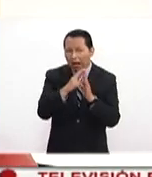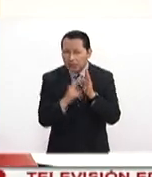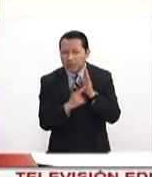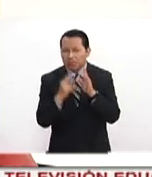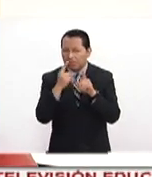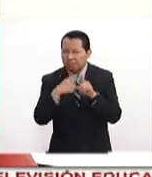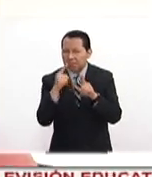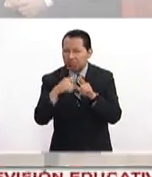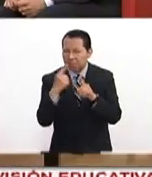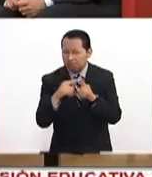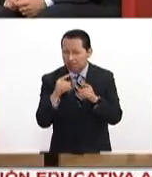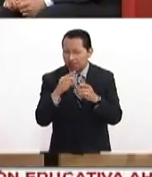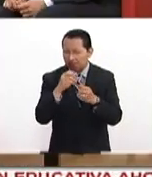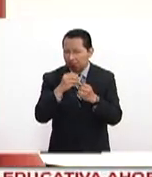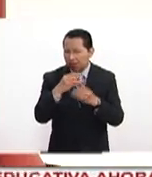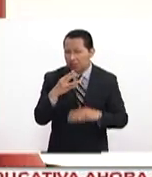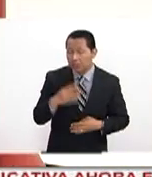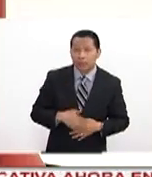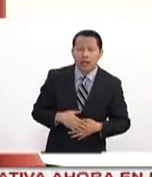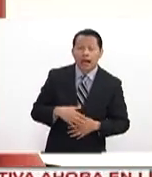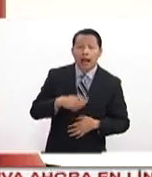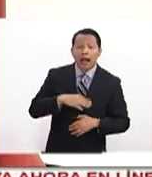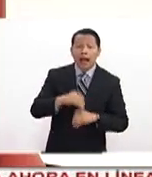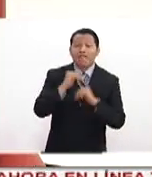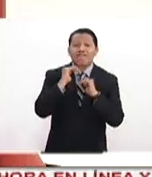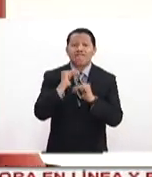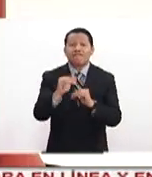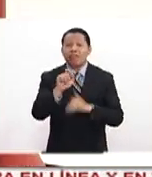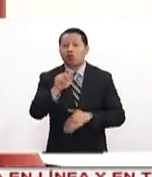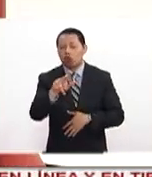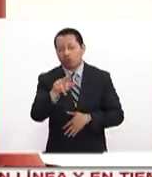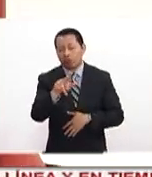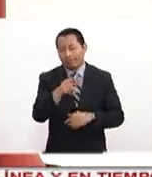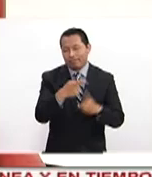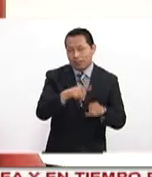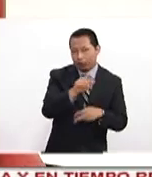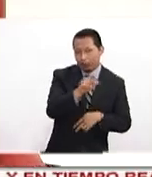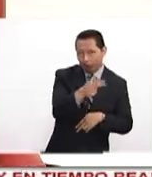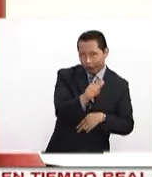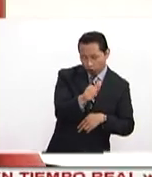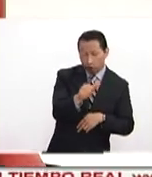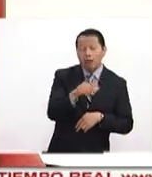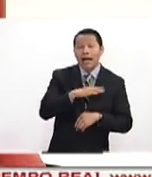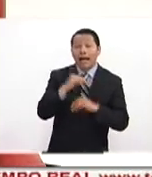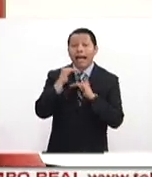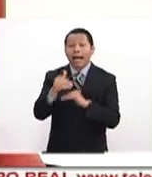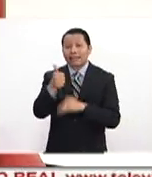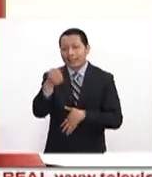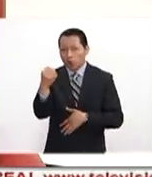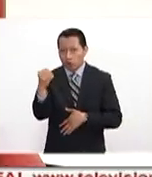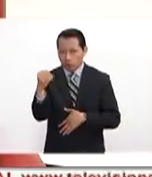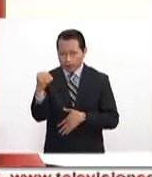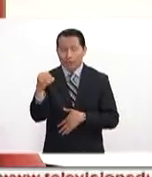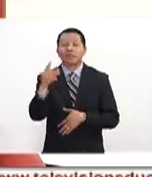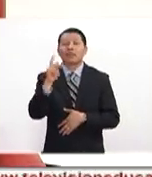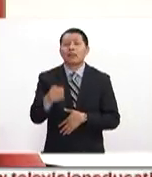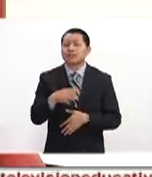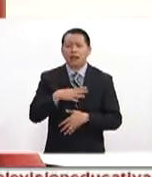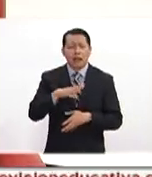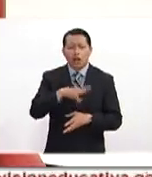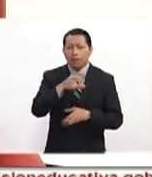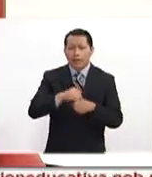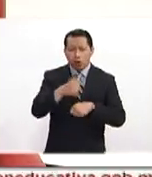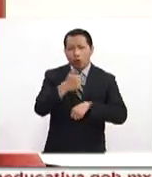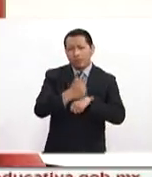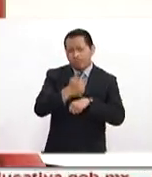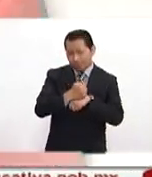las especificaciones. Abrió el 28 de agosto, concluye el 6 de octubre en la etapa nacional. Todas las convocatorias están en las escuelas